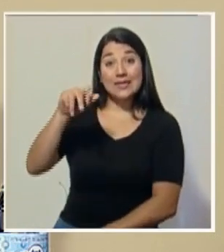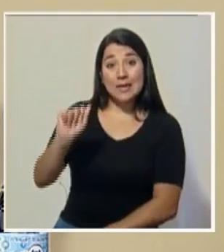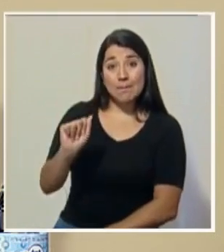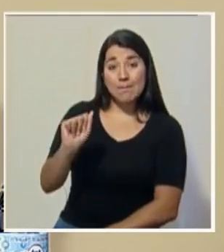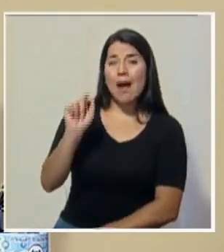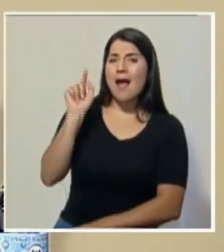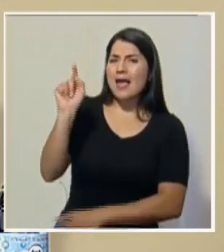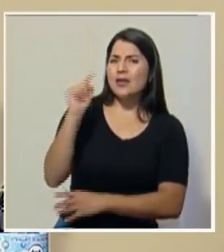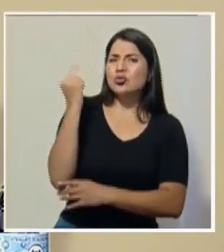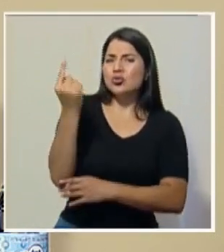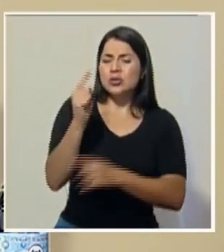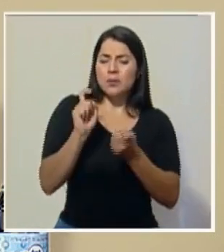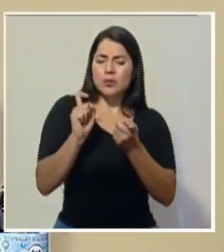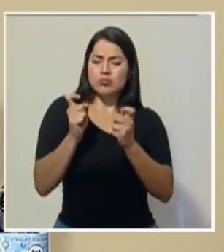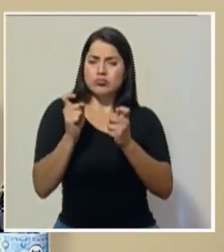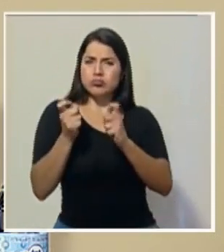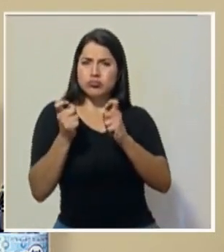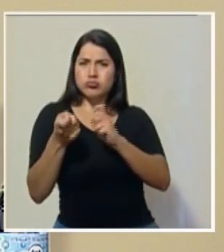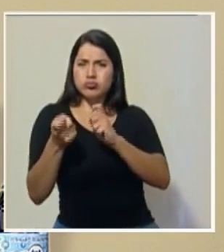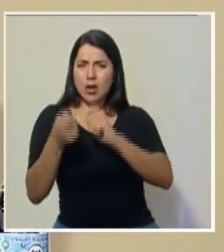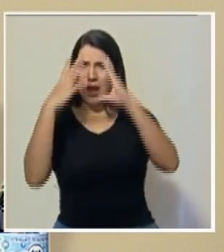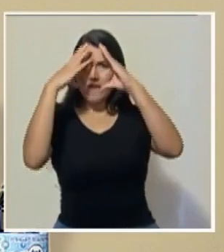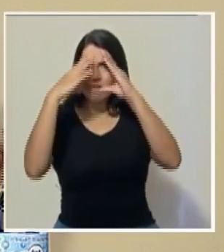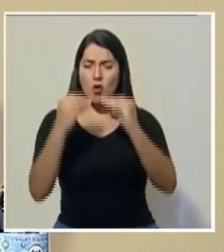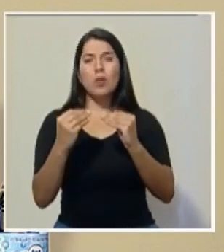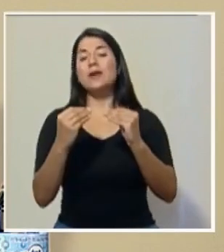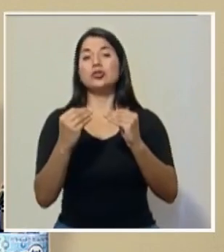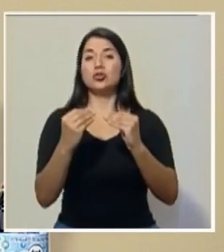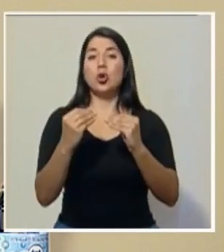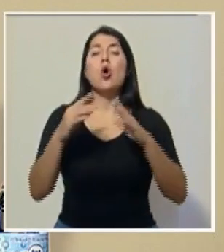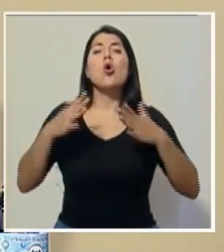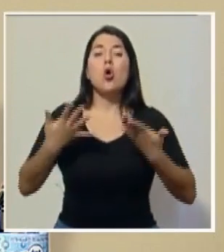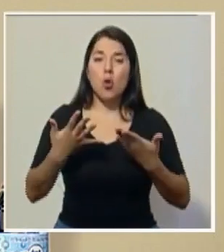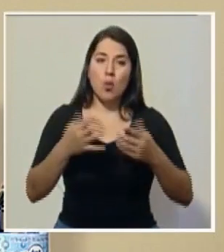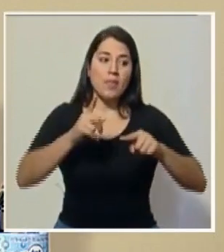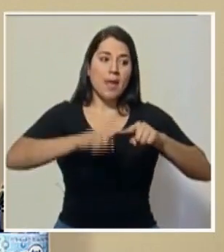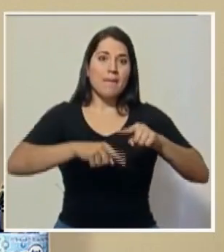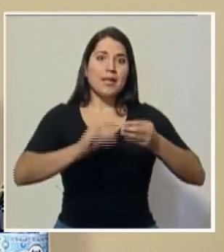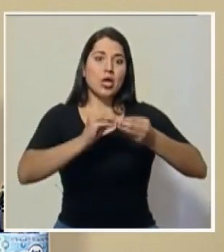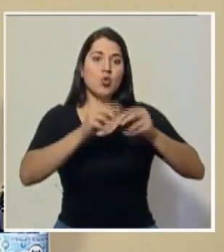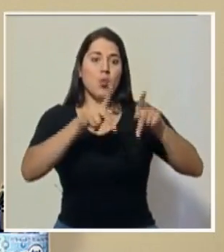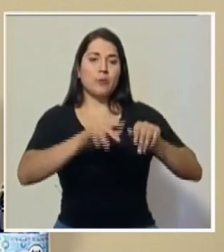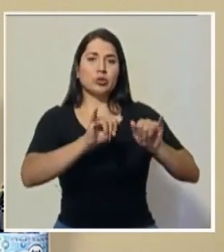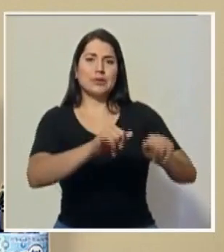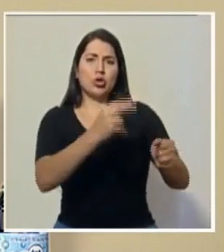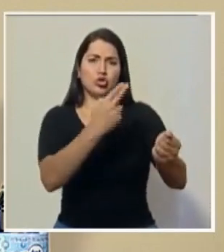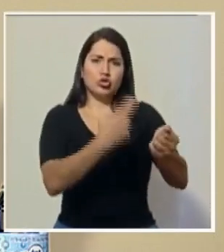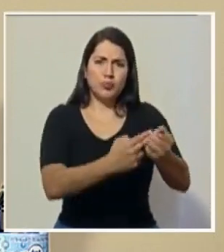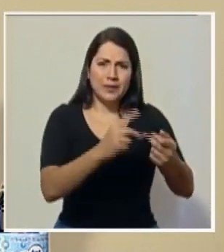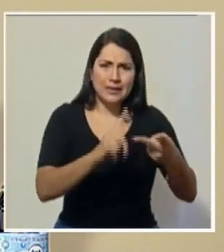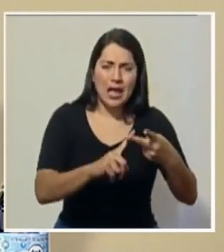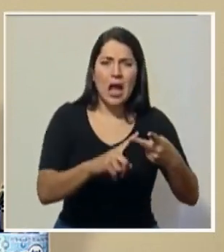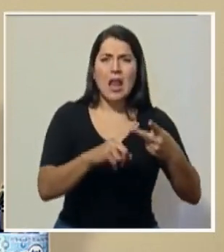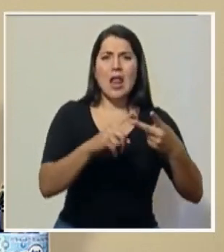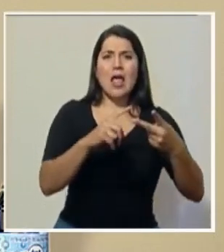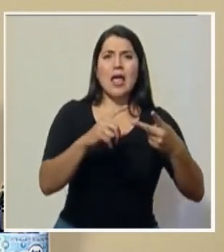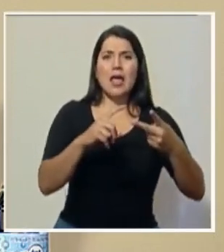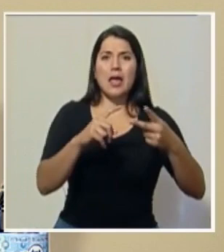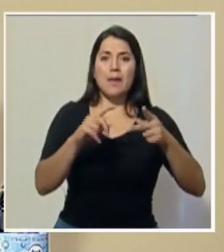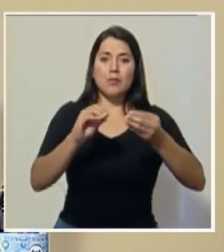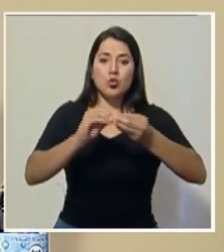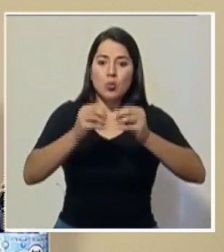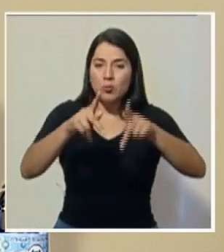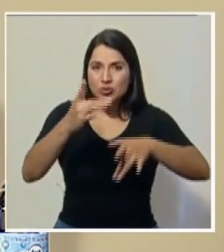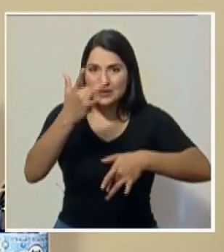parámetros con lo último que tenemos, tanto en lo que es incubación, hospitalización, progreso del paciente para hospitalizarse,